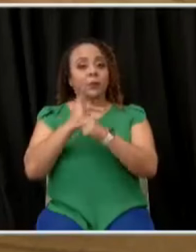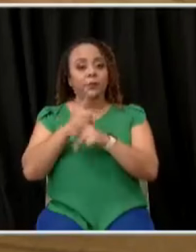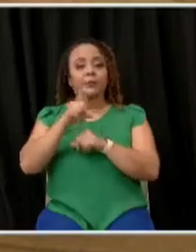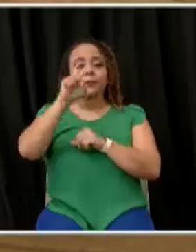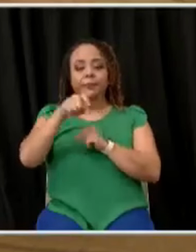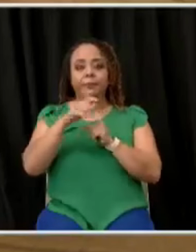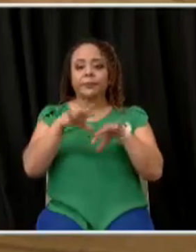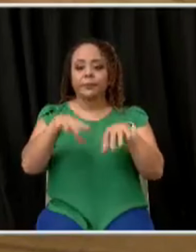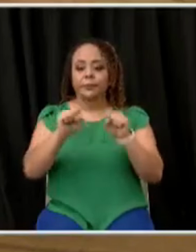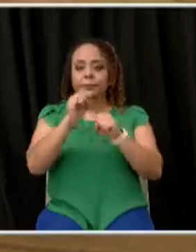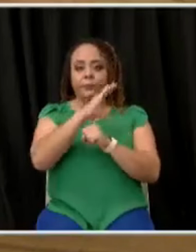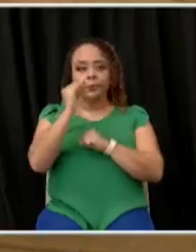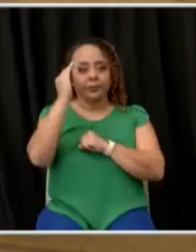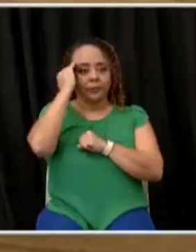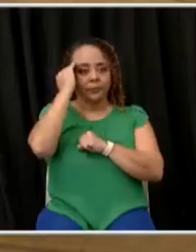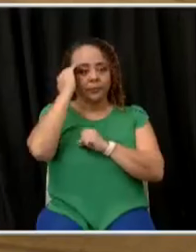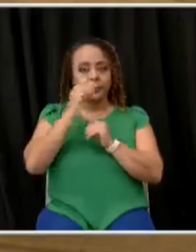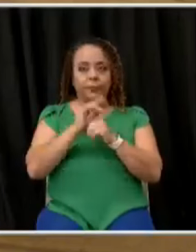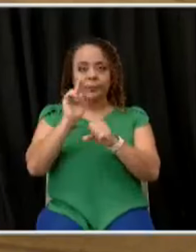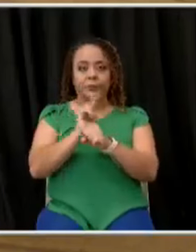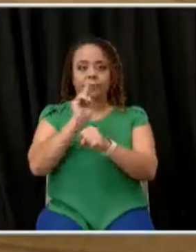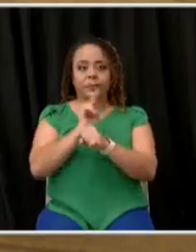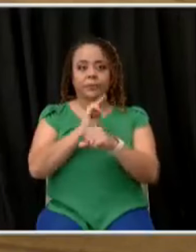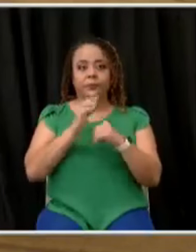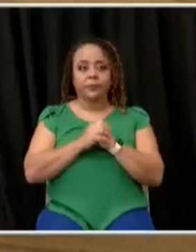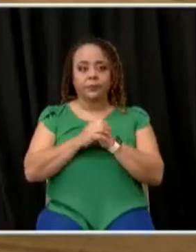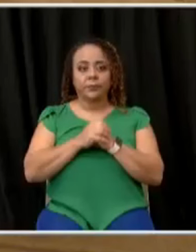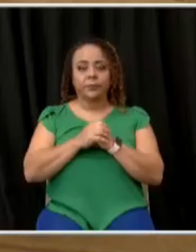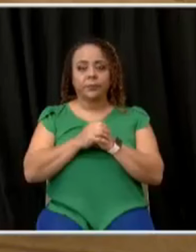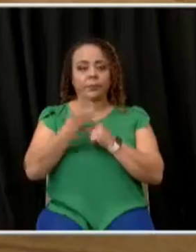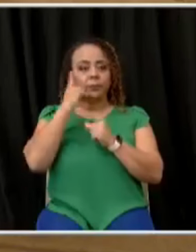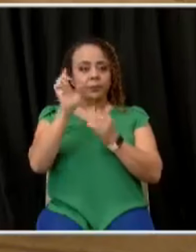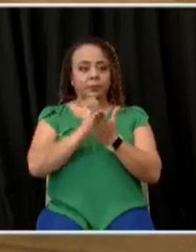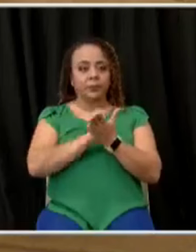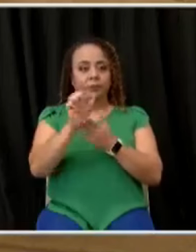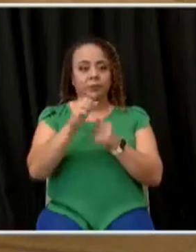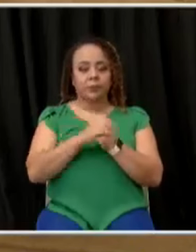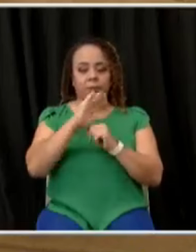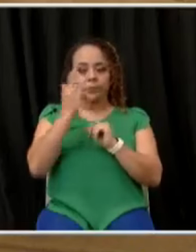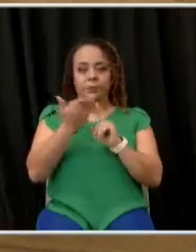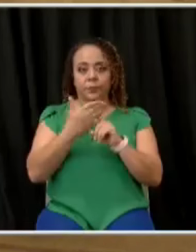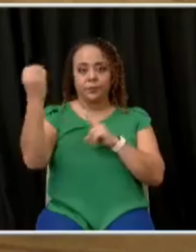debemos tomar y conocer e implementar para evitar las